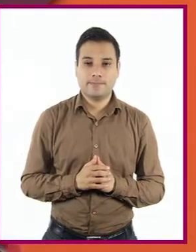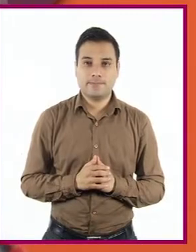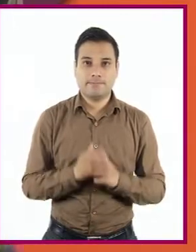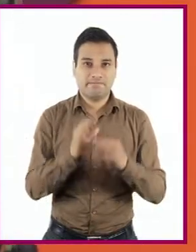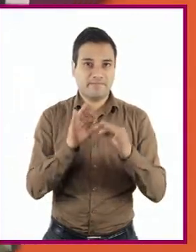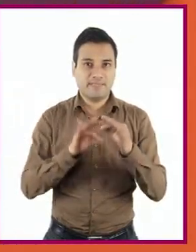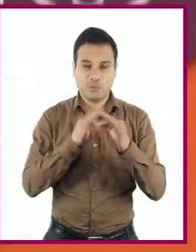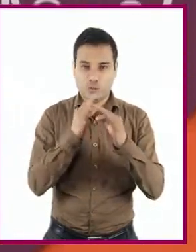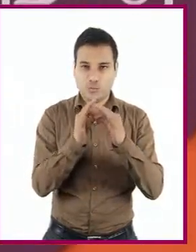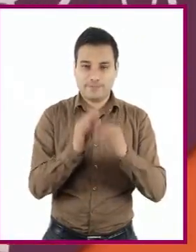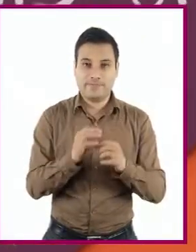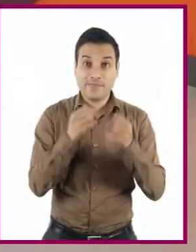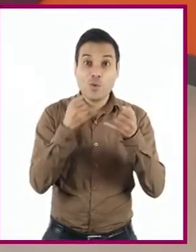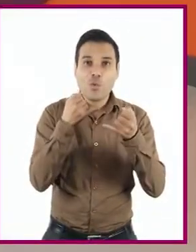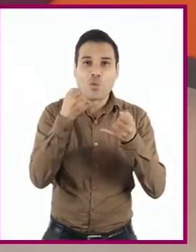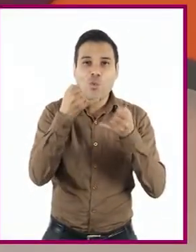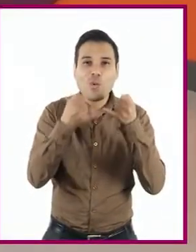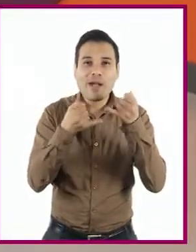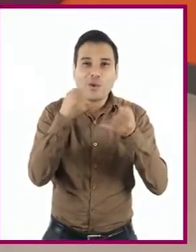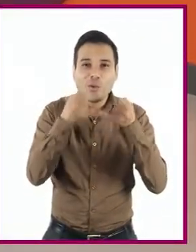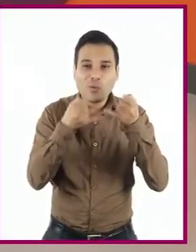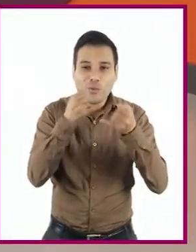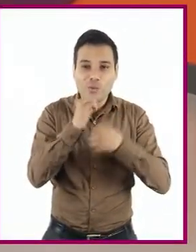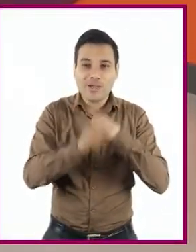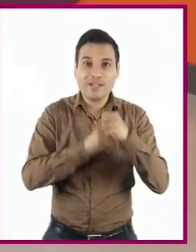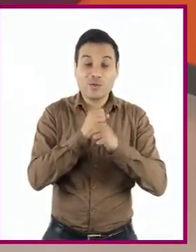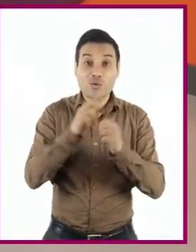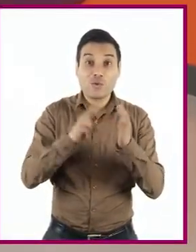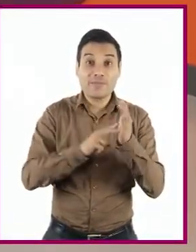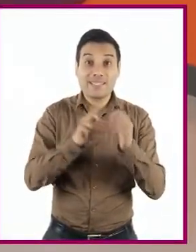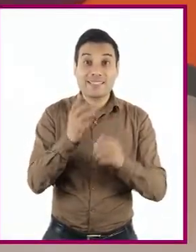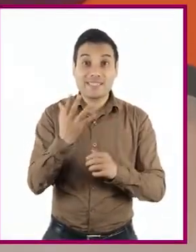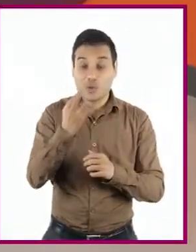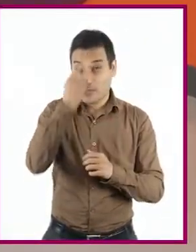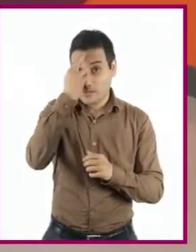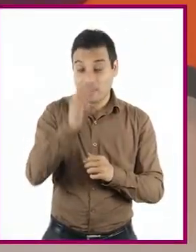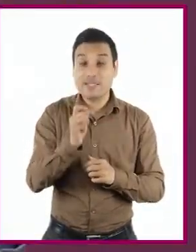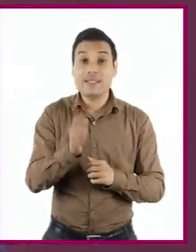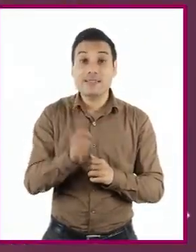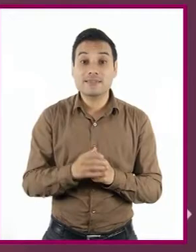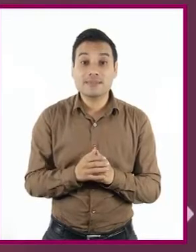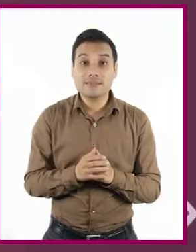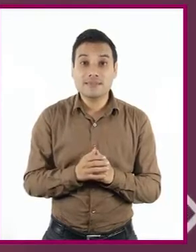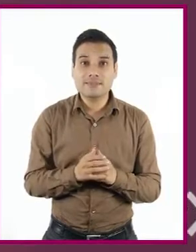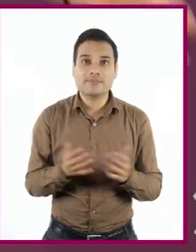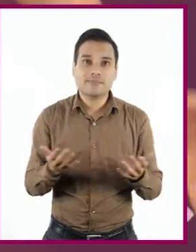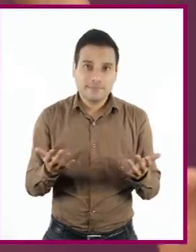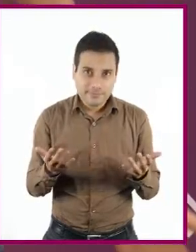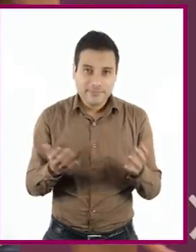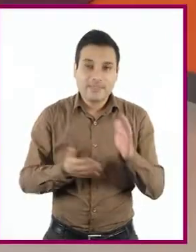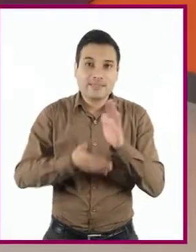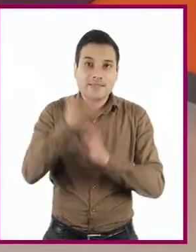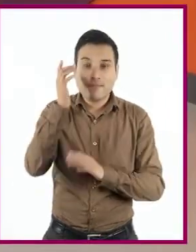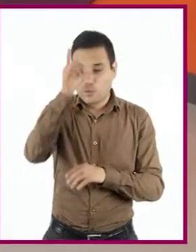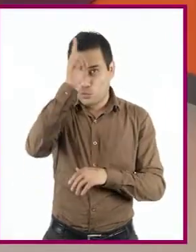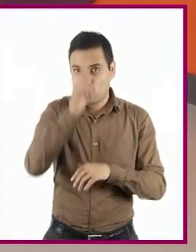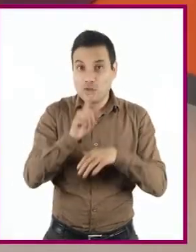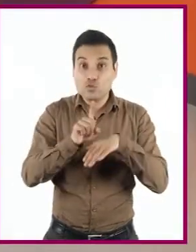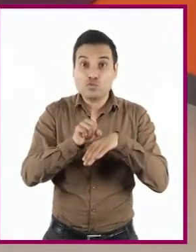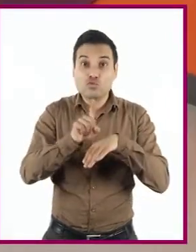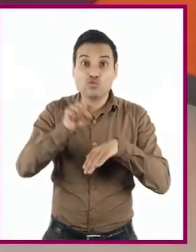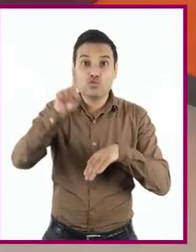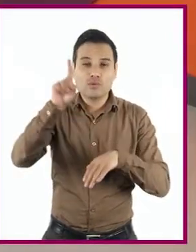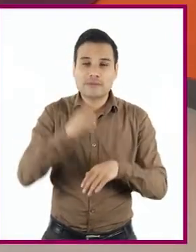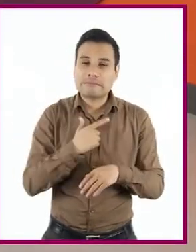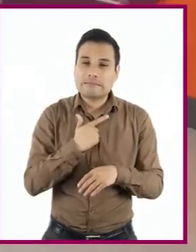¡Listo! ¡Juego! En 2035, ¿qué recordarán? Que cuando se iban a la Luna, a mí me gustan mucho los